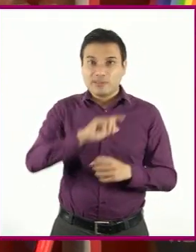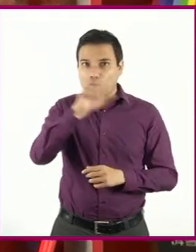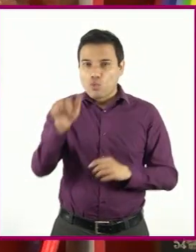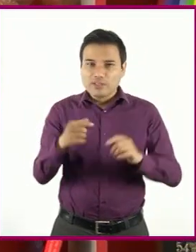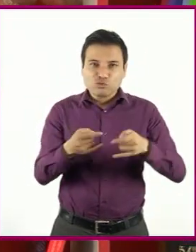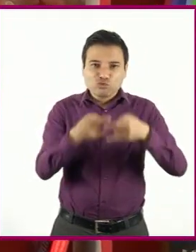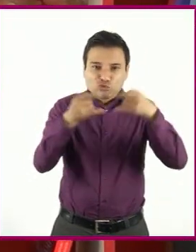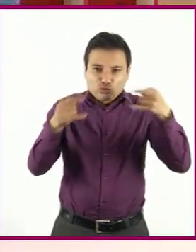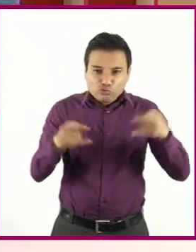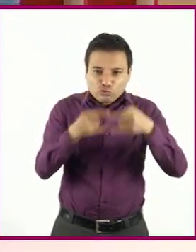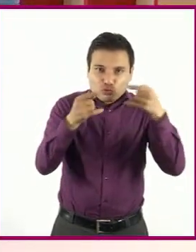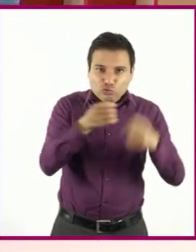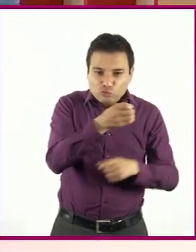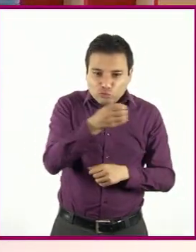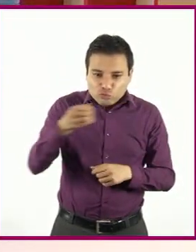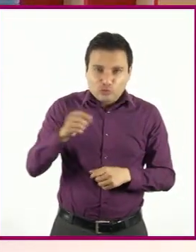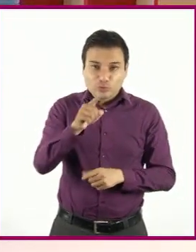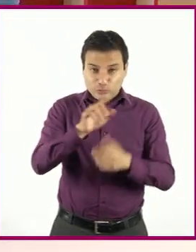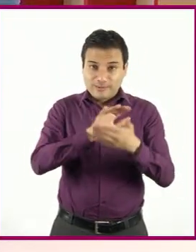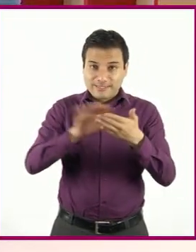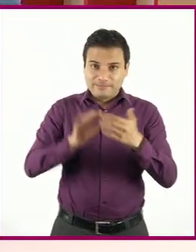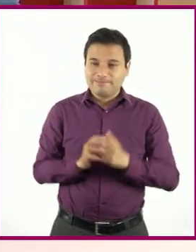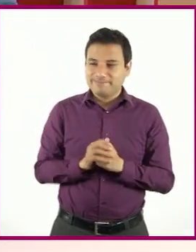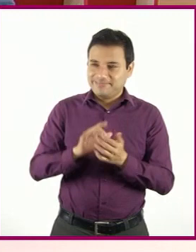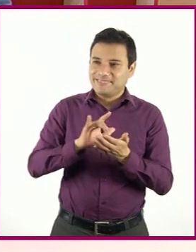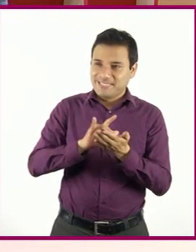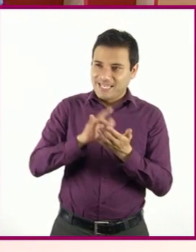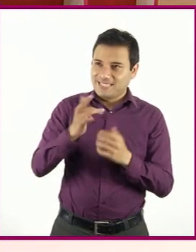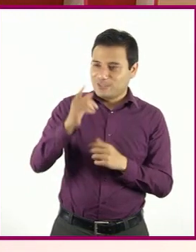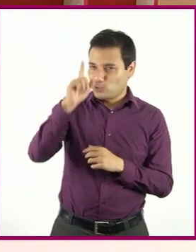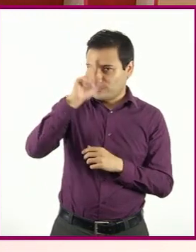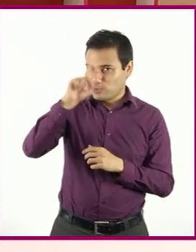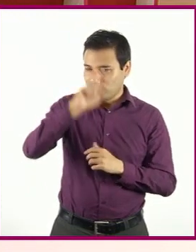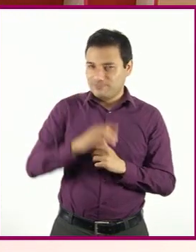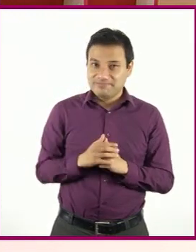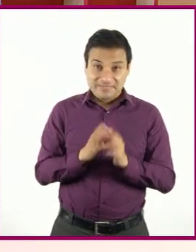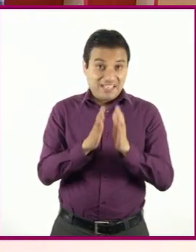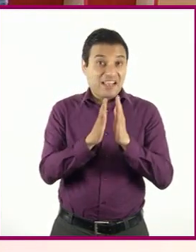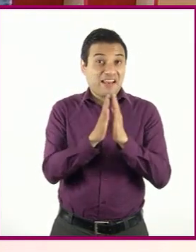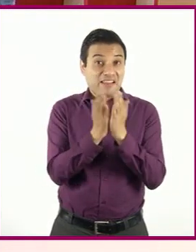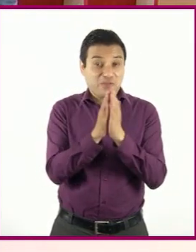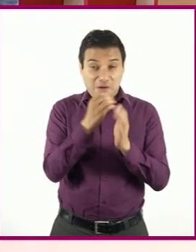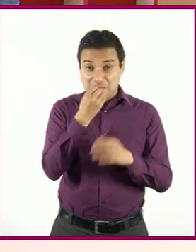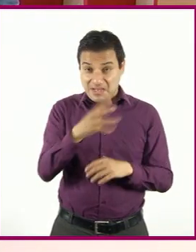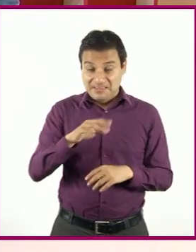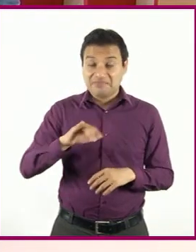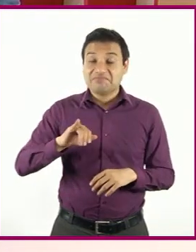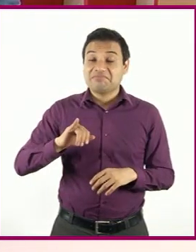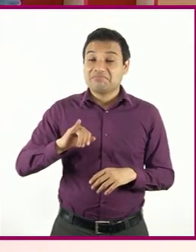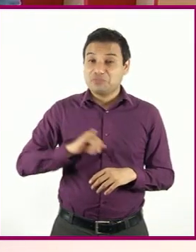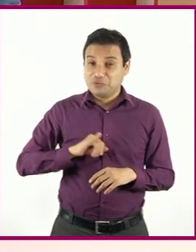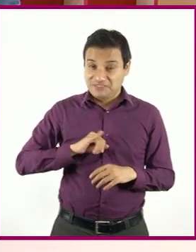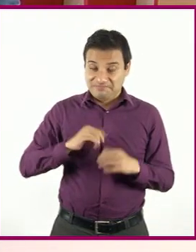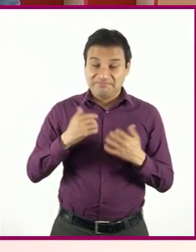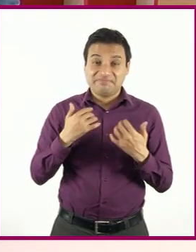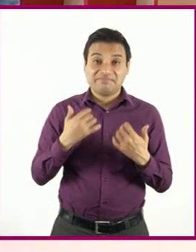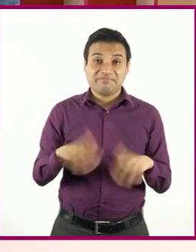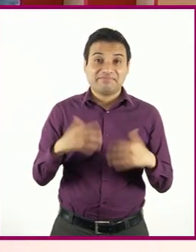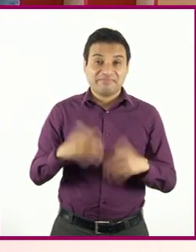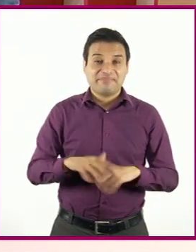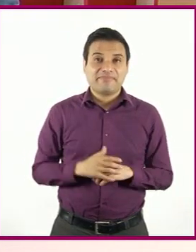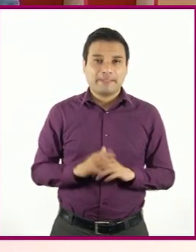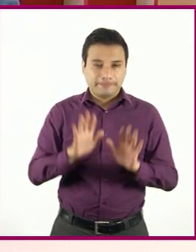esta maravillosa novela. Gracias por esta recomendación, Roberto. Es una lectura que atrapa y emociona de inicio a fin.